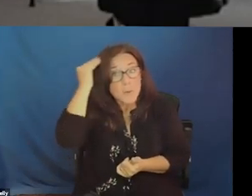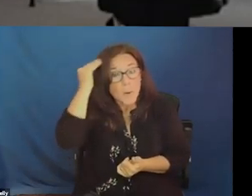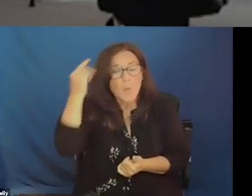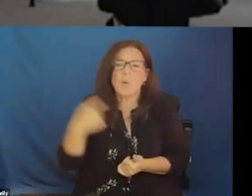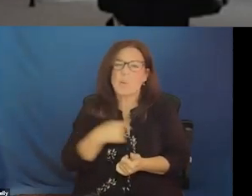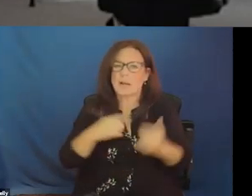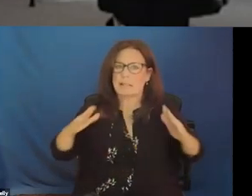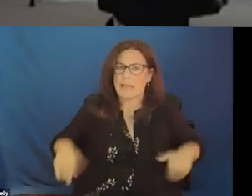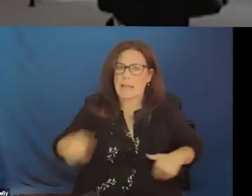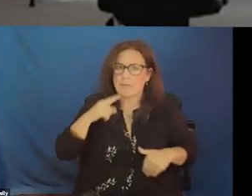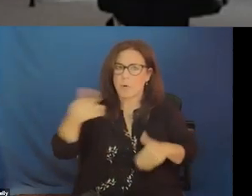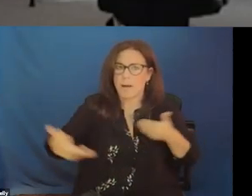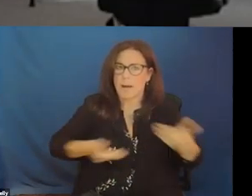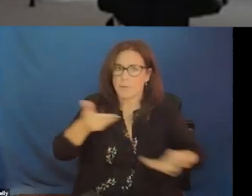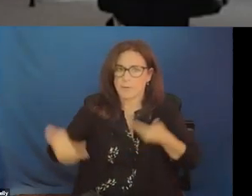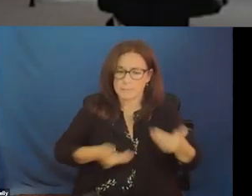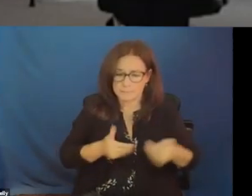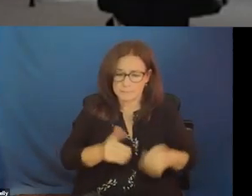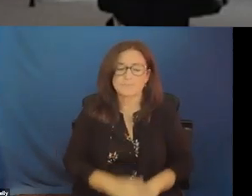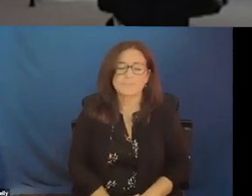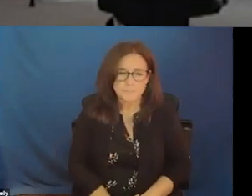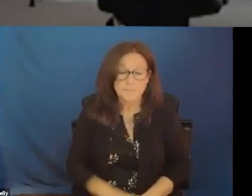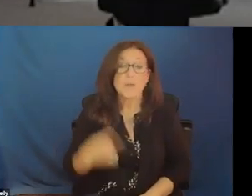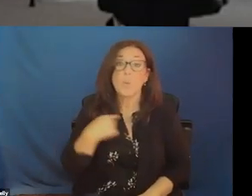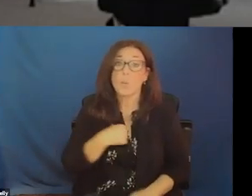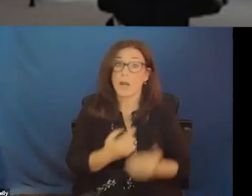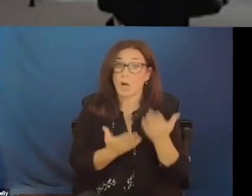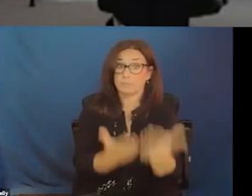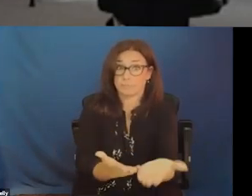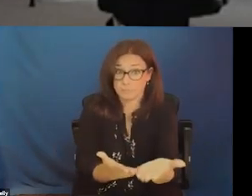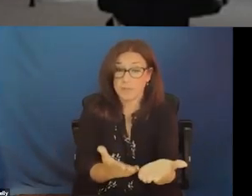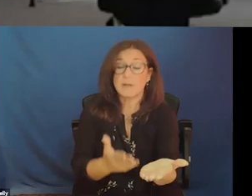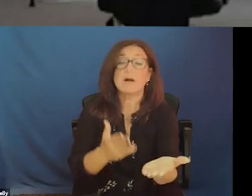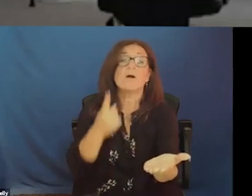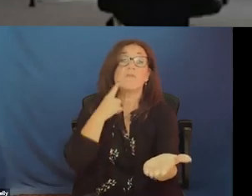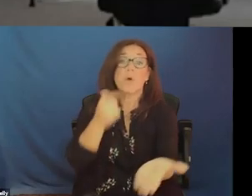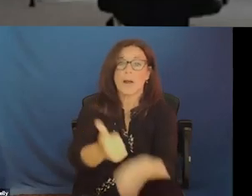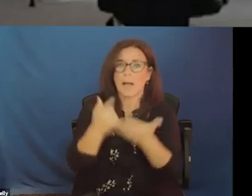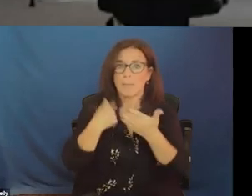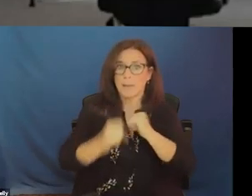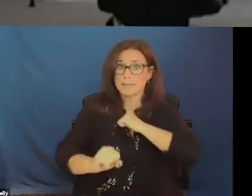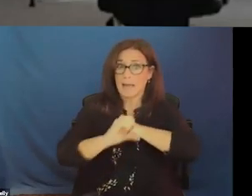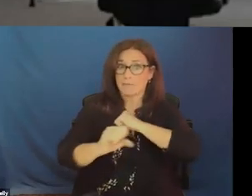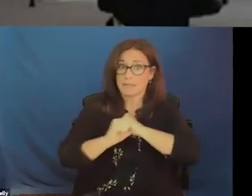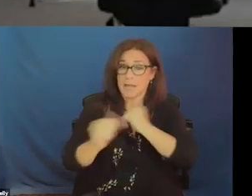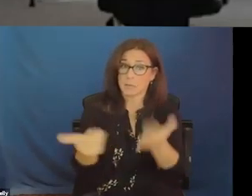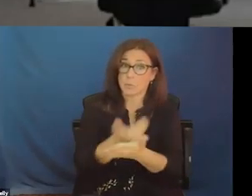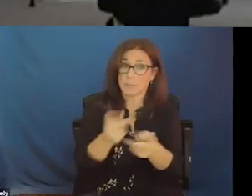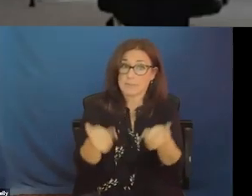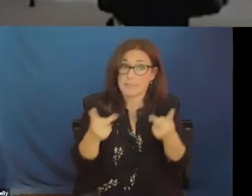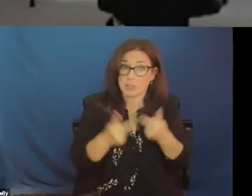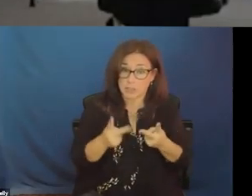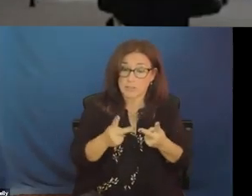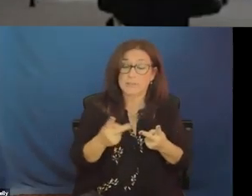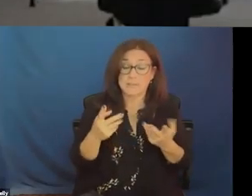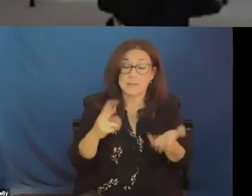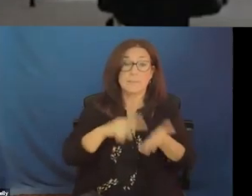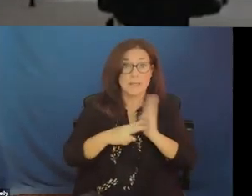de que estamos tarde en la temporada de contratación y tenemos un sector de ustedes para ayudarnos a publicitar estos